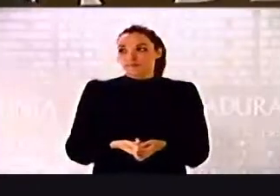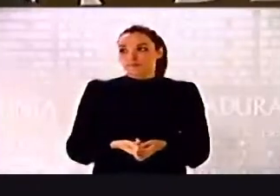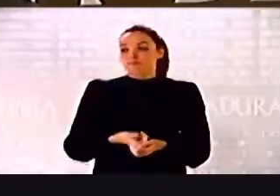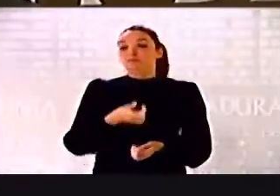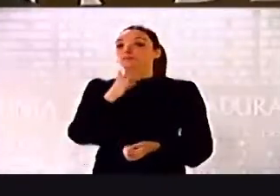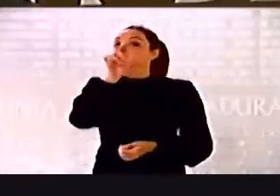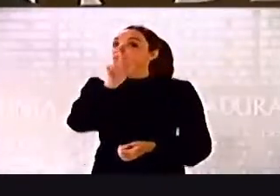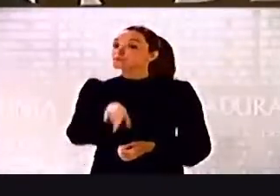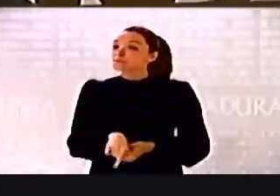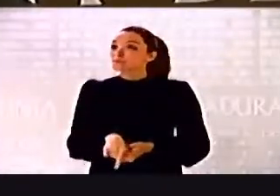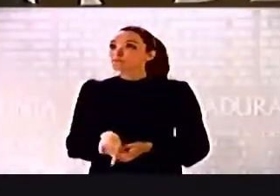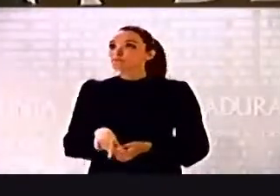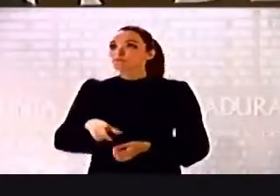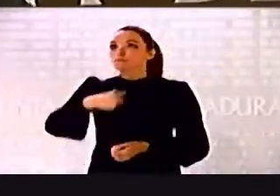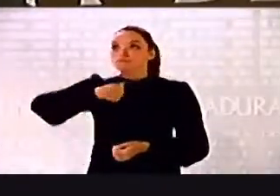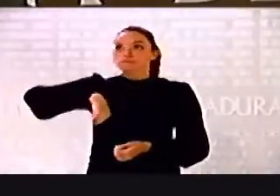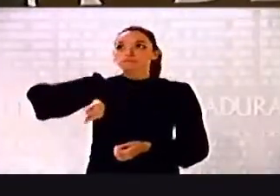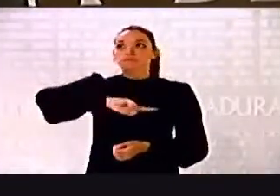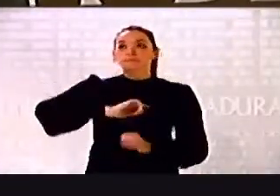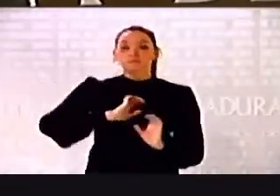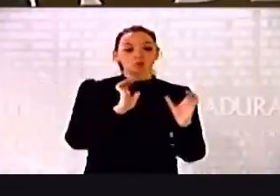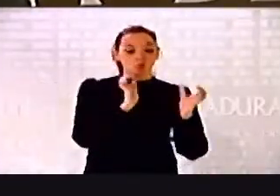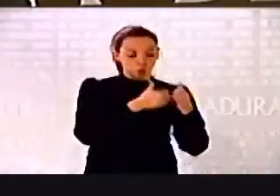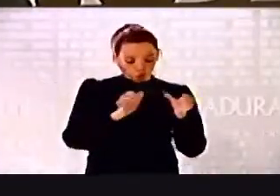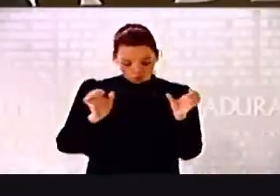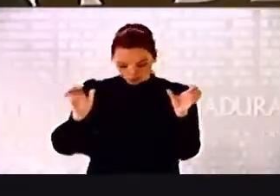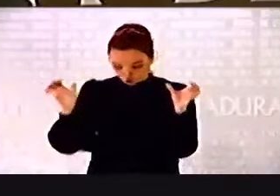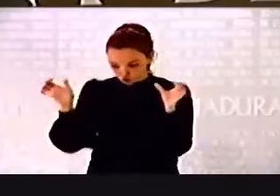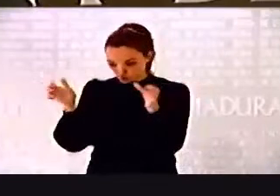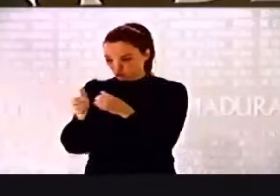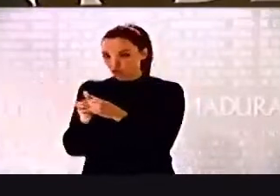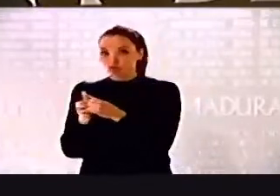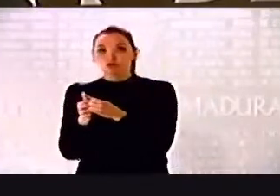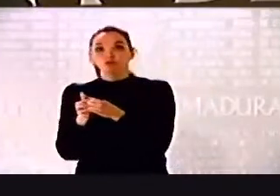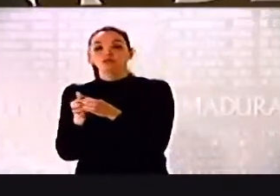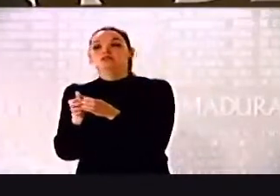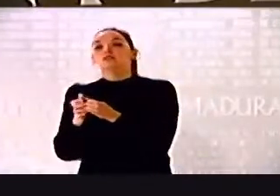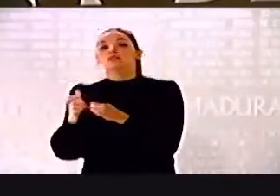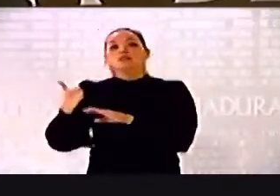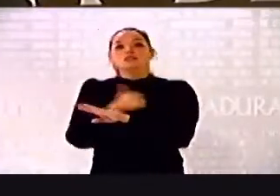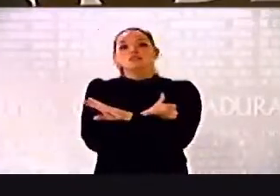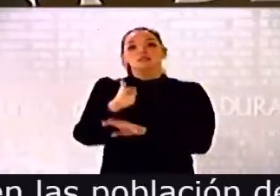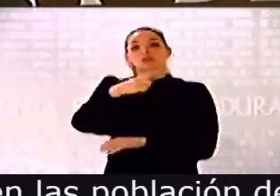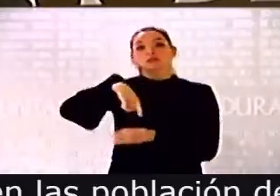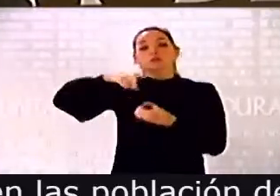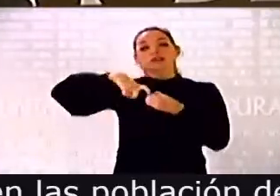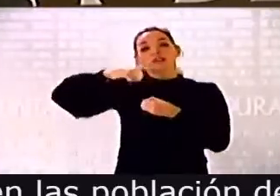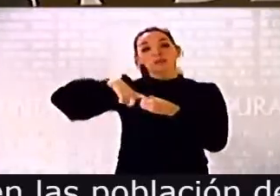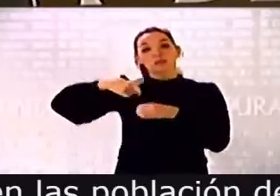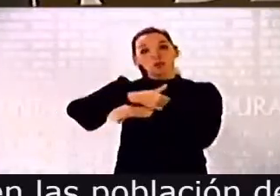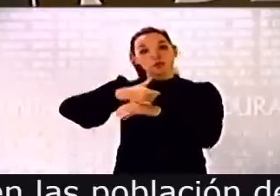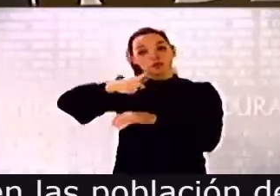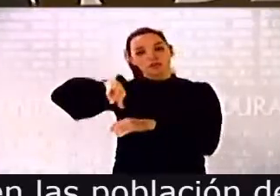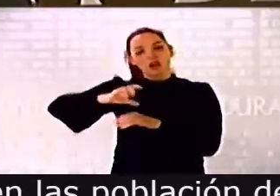Tenemos que establecer grupos dentro de las poblaciones de participación ciudadana,